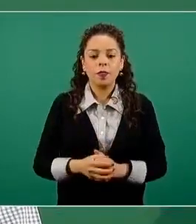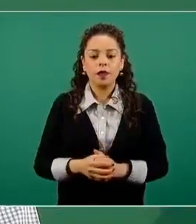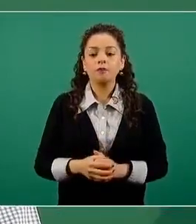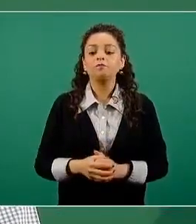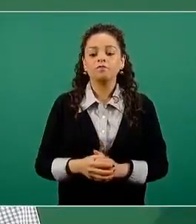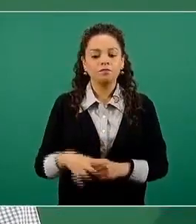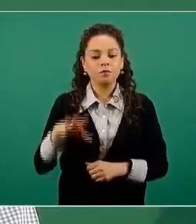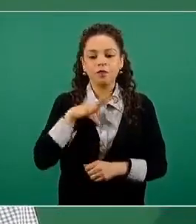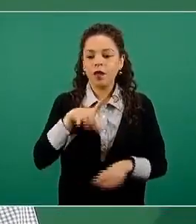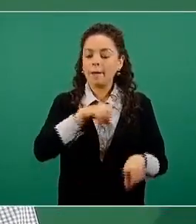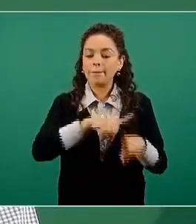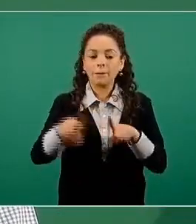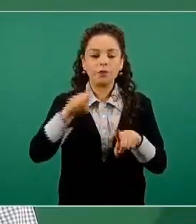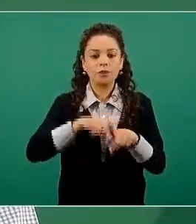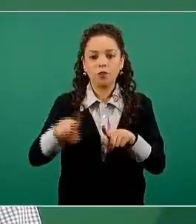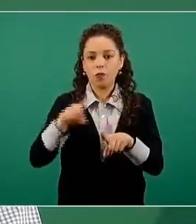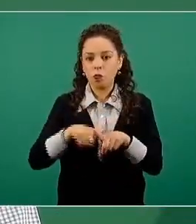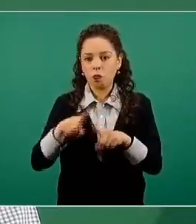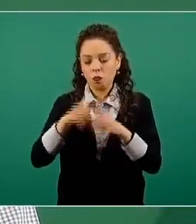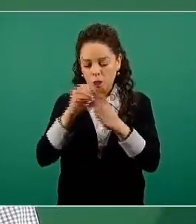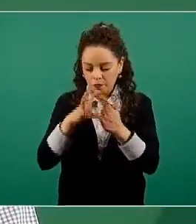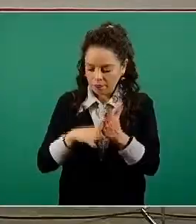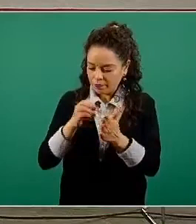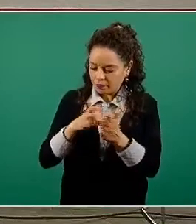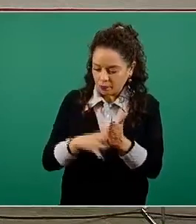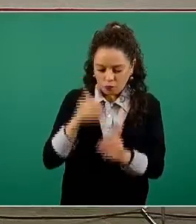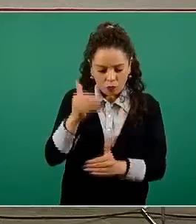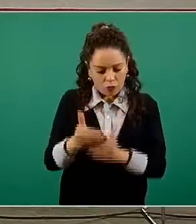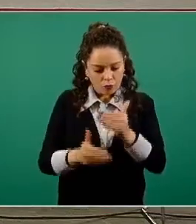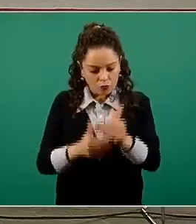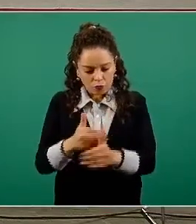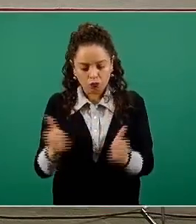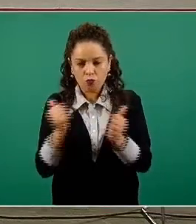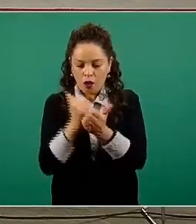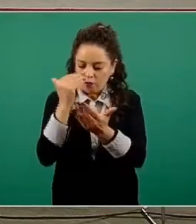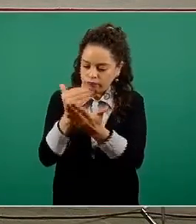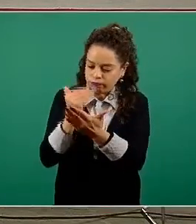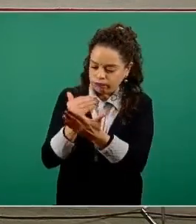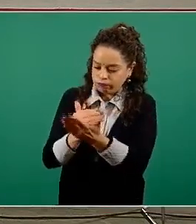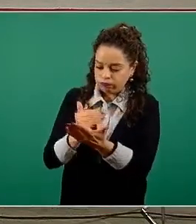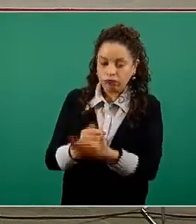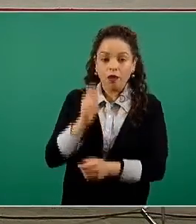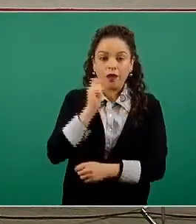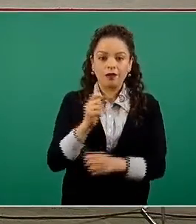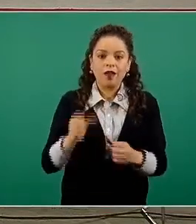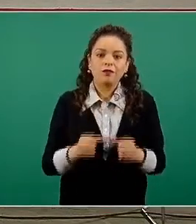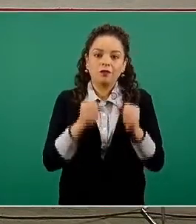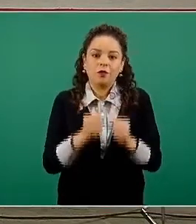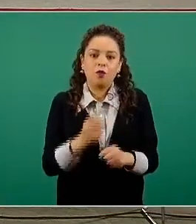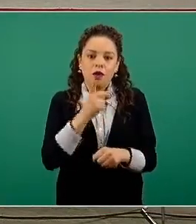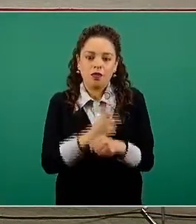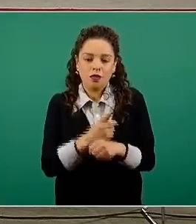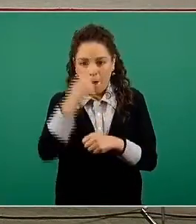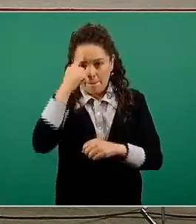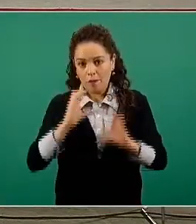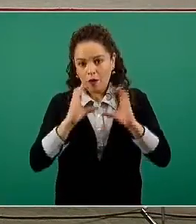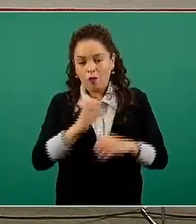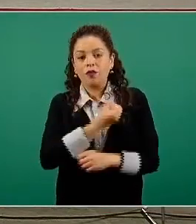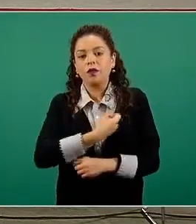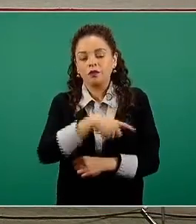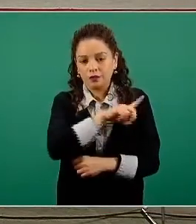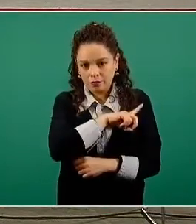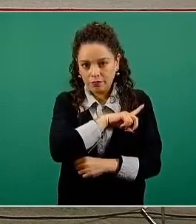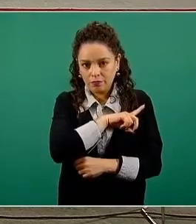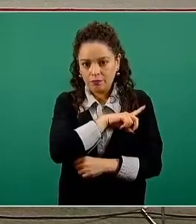una serie de implementaciones y que tiene todo un lineamiento de seguridad sanitaria para evitar,